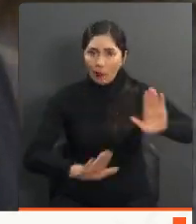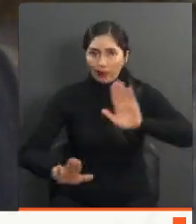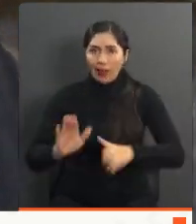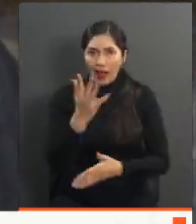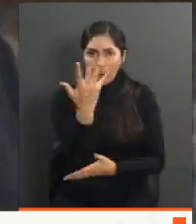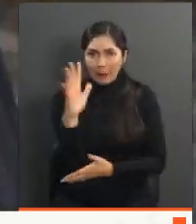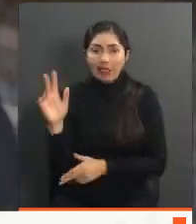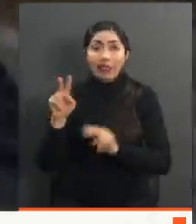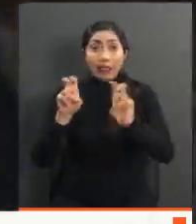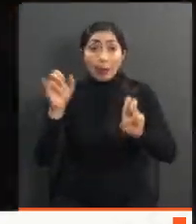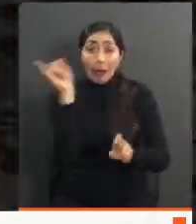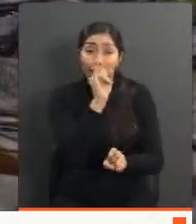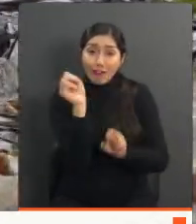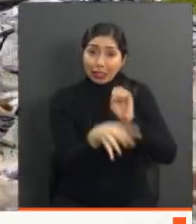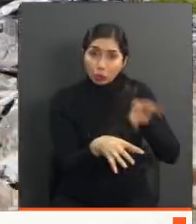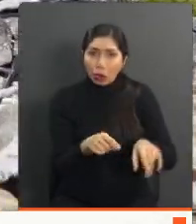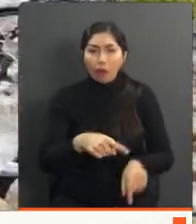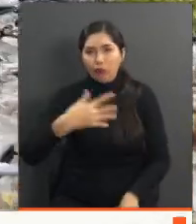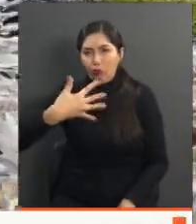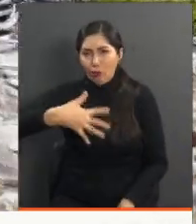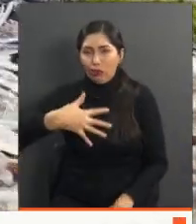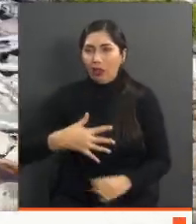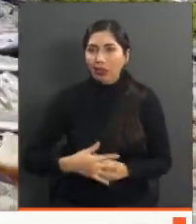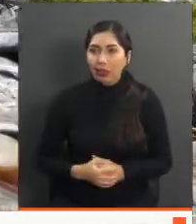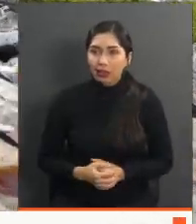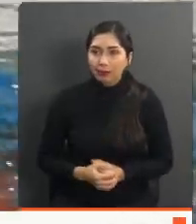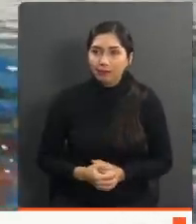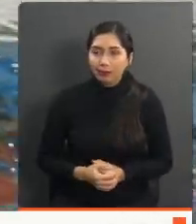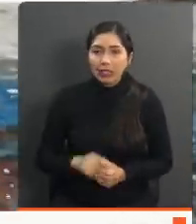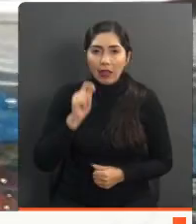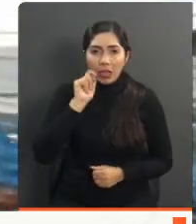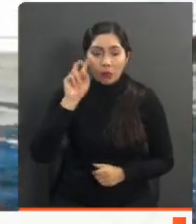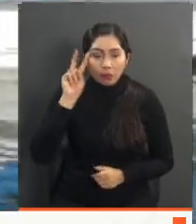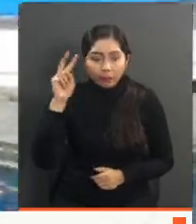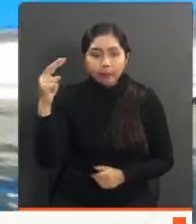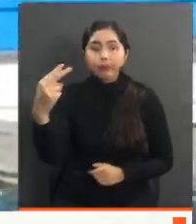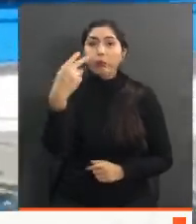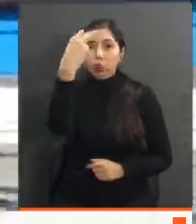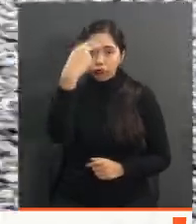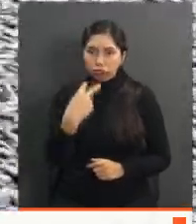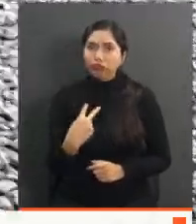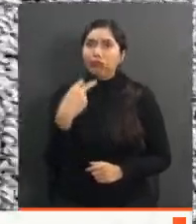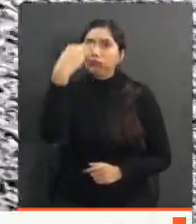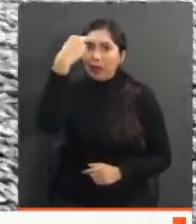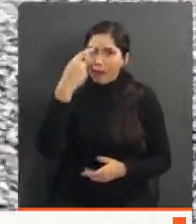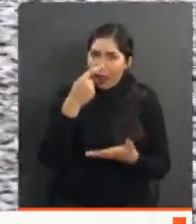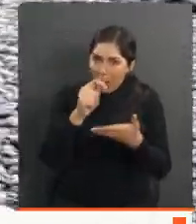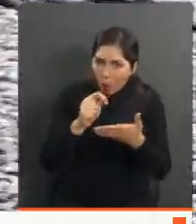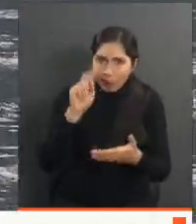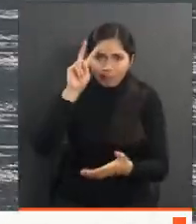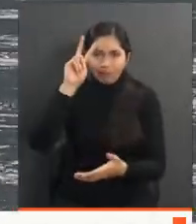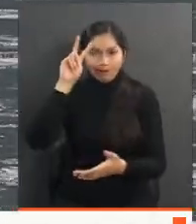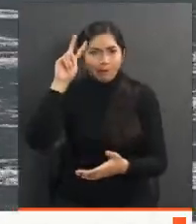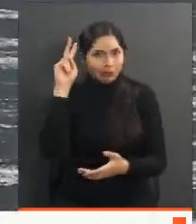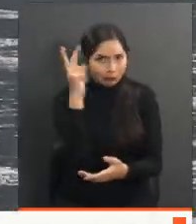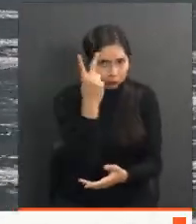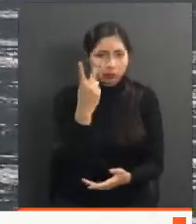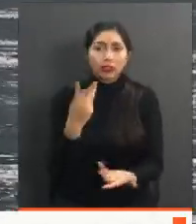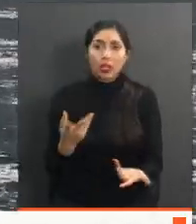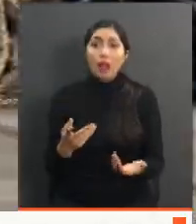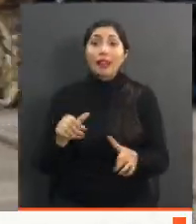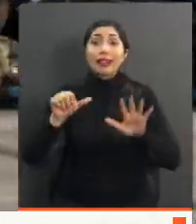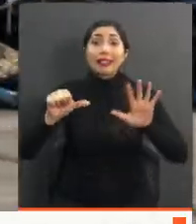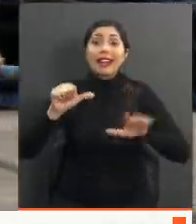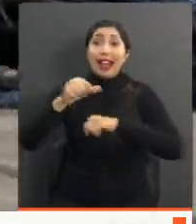los residuos para los trato ahora es vital la culpa cambio de paradigma que se traduce en acciones hace seis años comenzó a